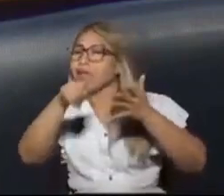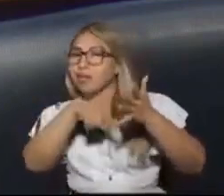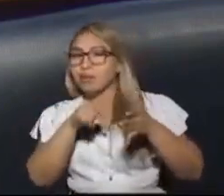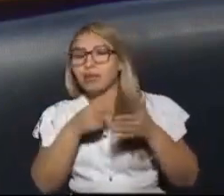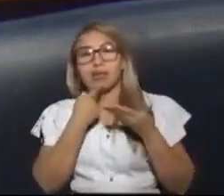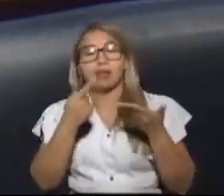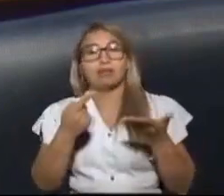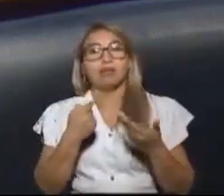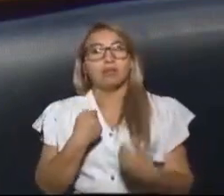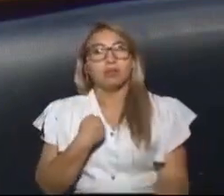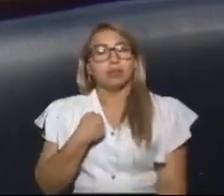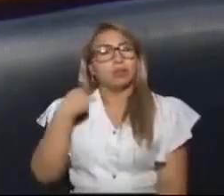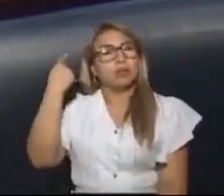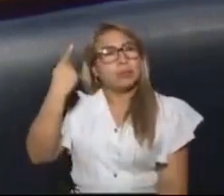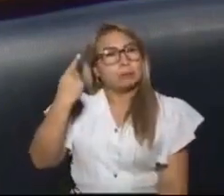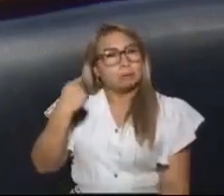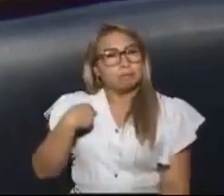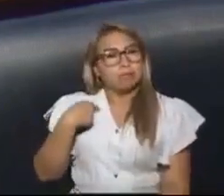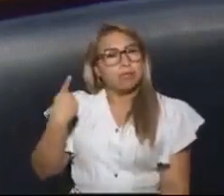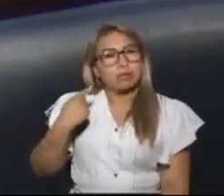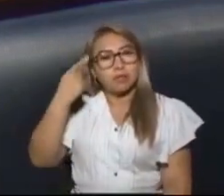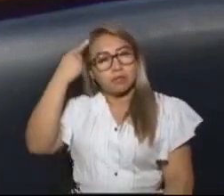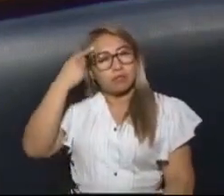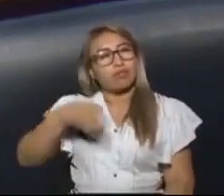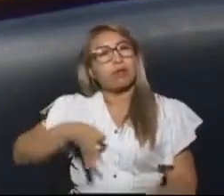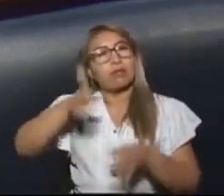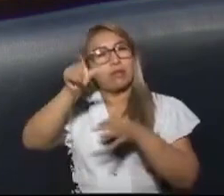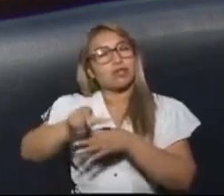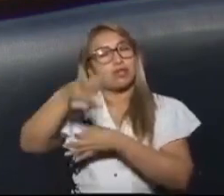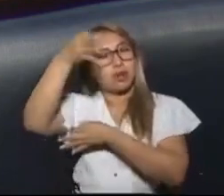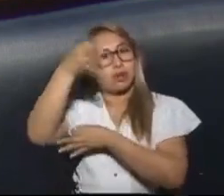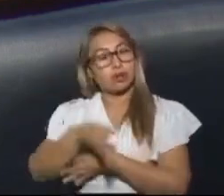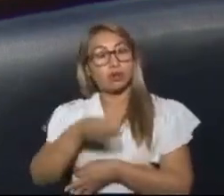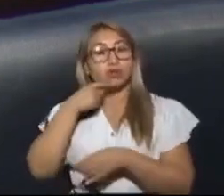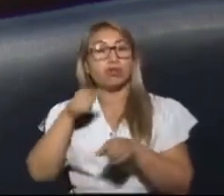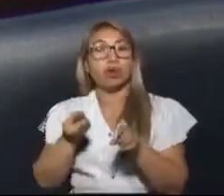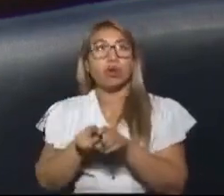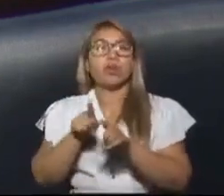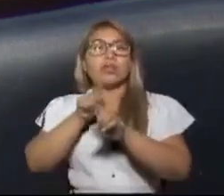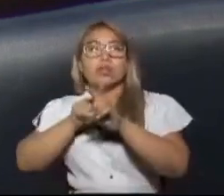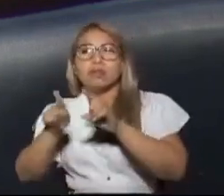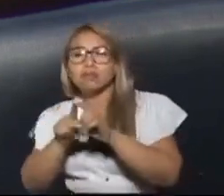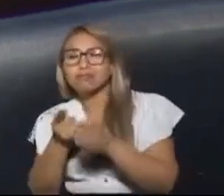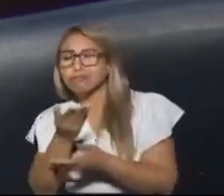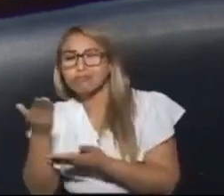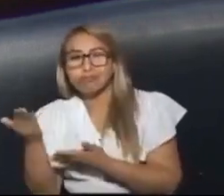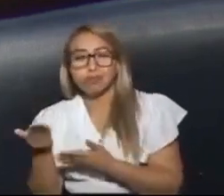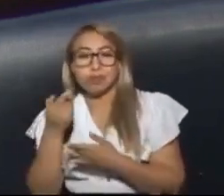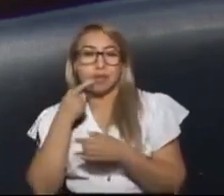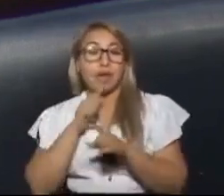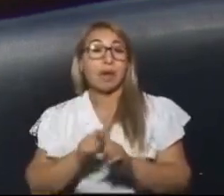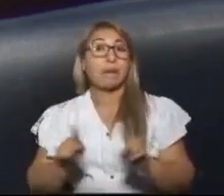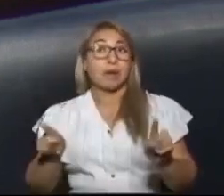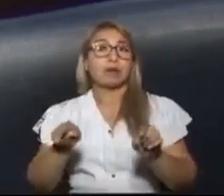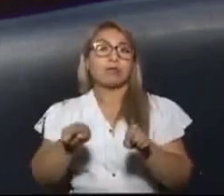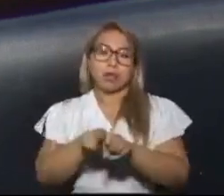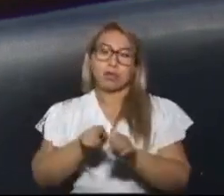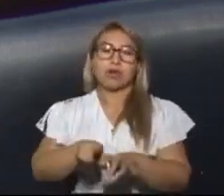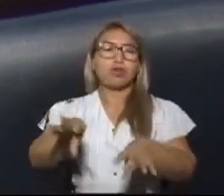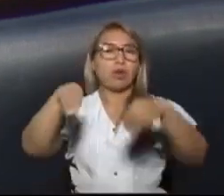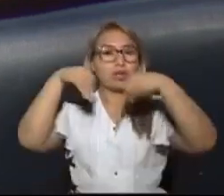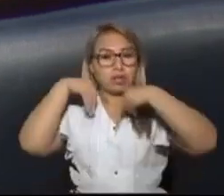Siempre me he considerado una persona justa y razonable, con muchos defectos y virtudes, pero sé reconocer cuando